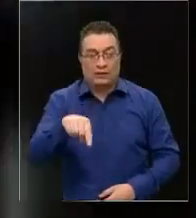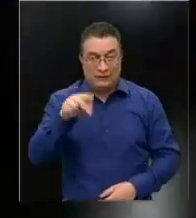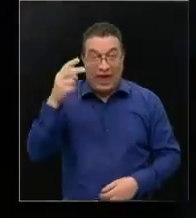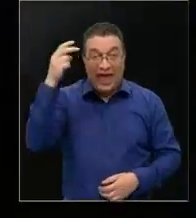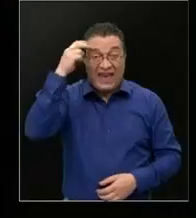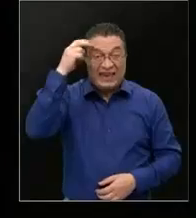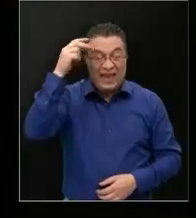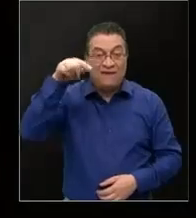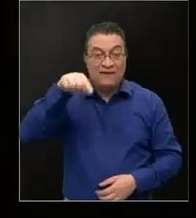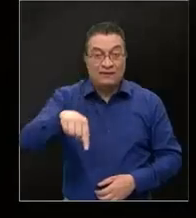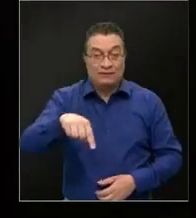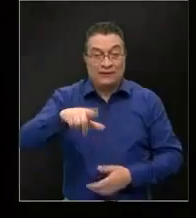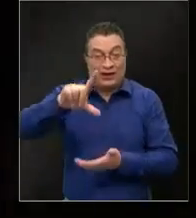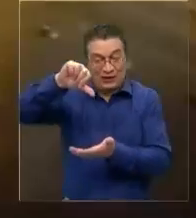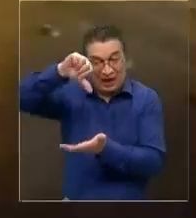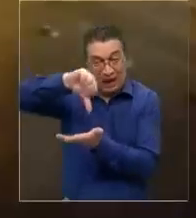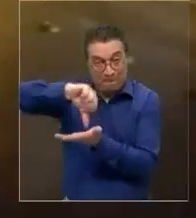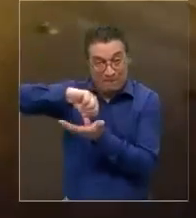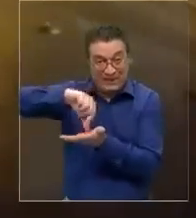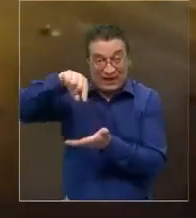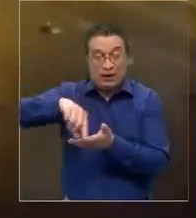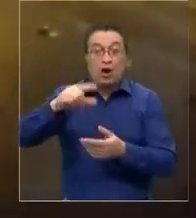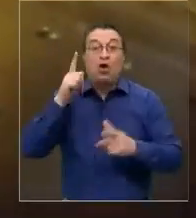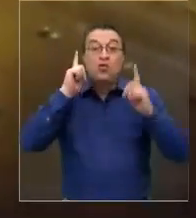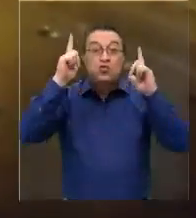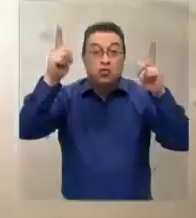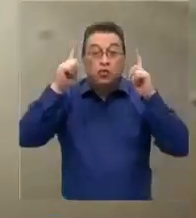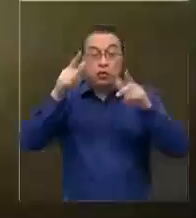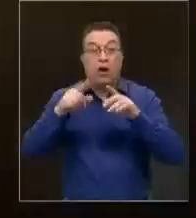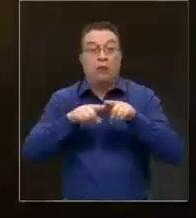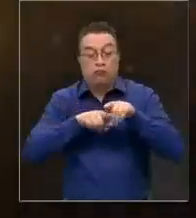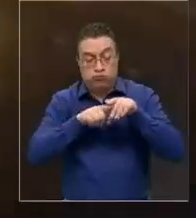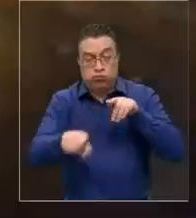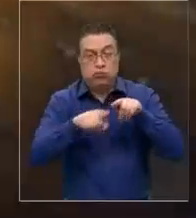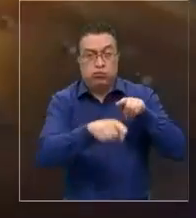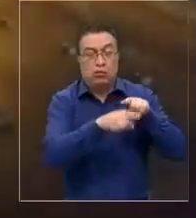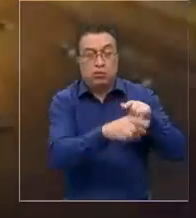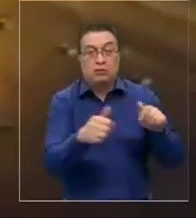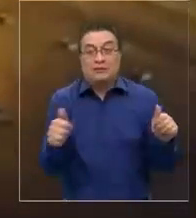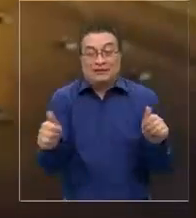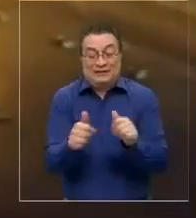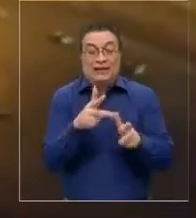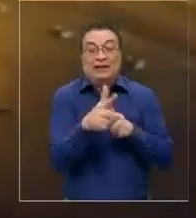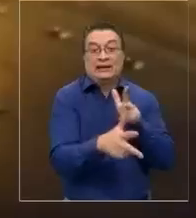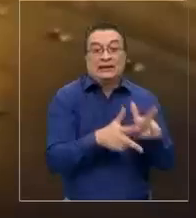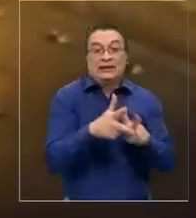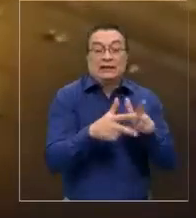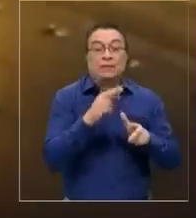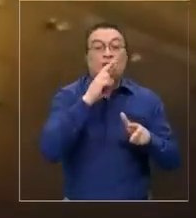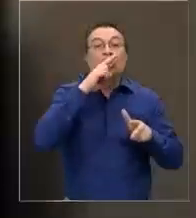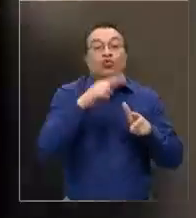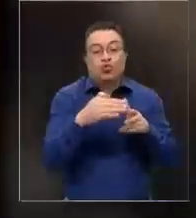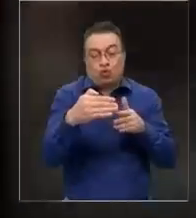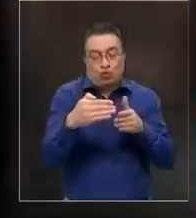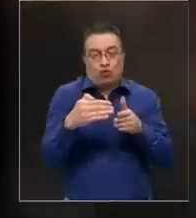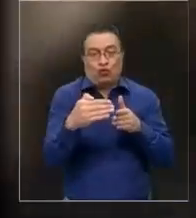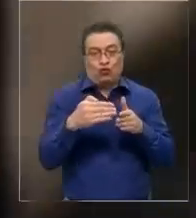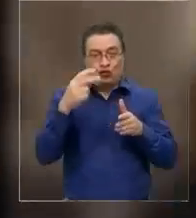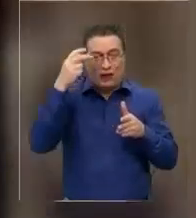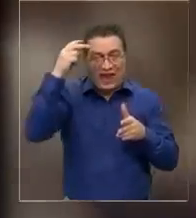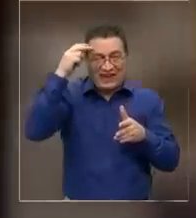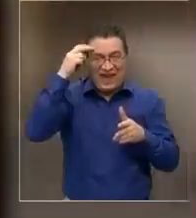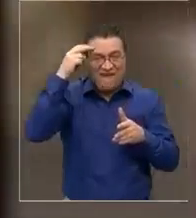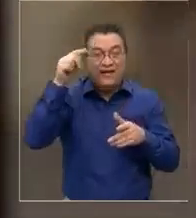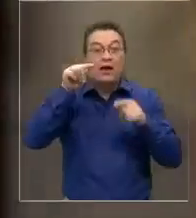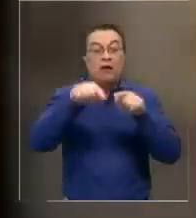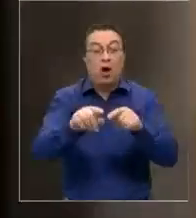la capital, hay no solamente sirenas sonando, sino que un ataque en las inmediaciones de la estación ferroviaria del sur. Un punto clave porque hay